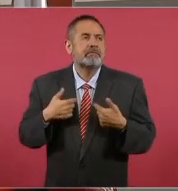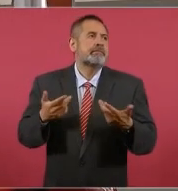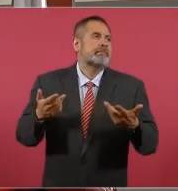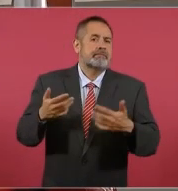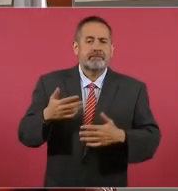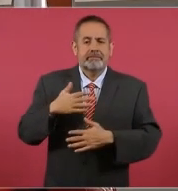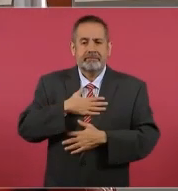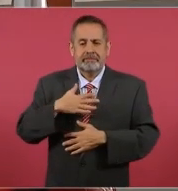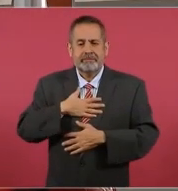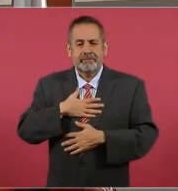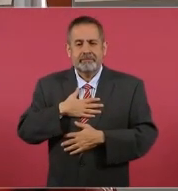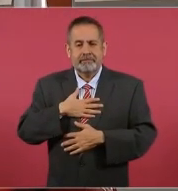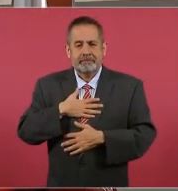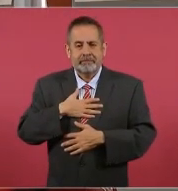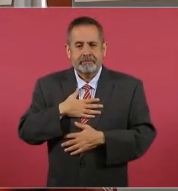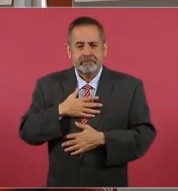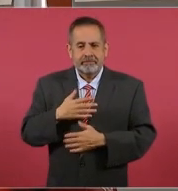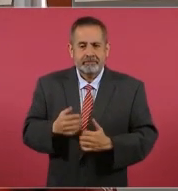¿cuál es